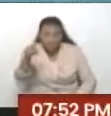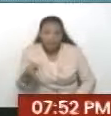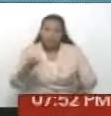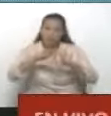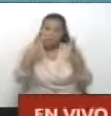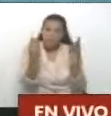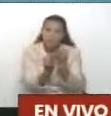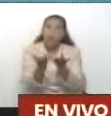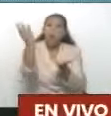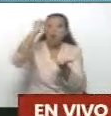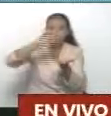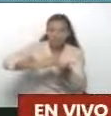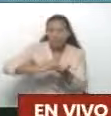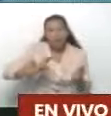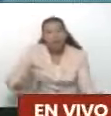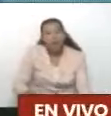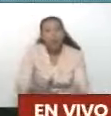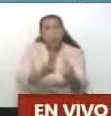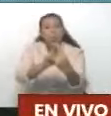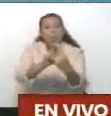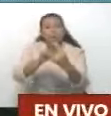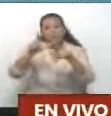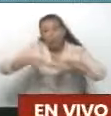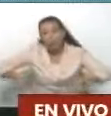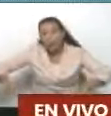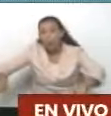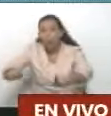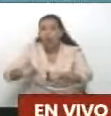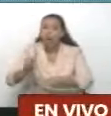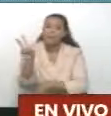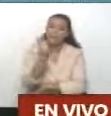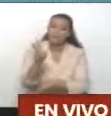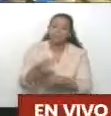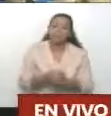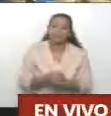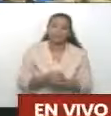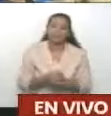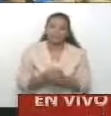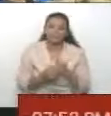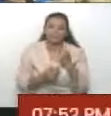familia, vuelvan al reencuentro de su tierra, de su gente, a Venezuela.